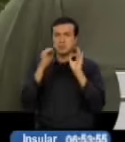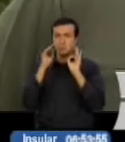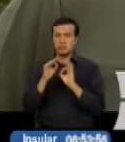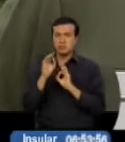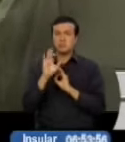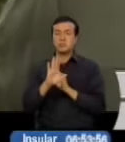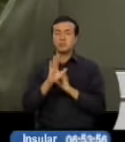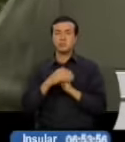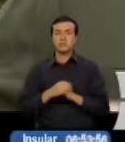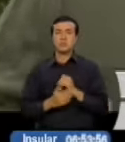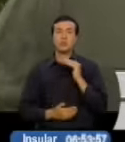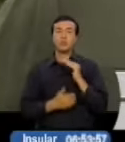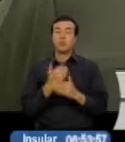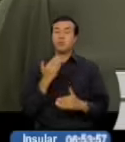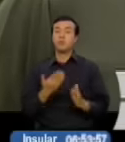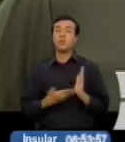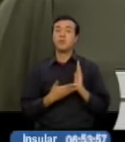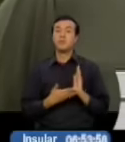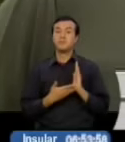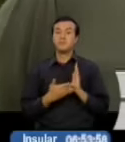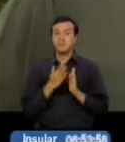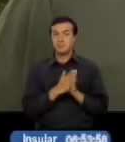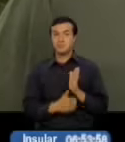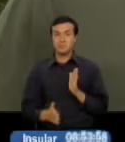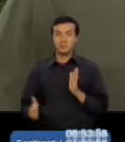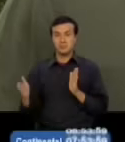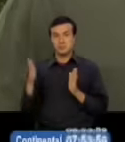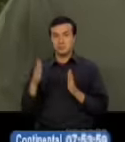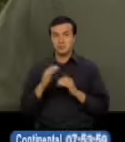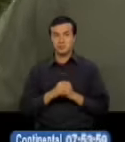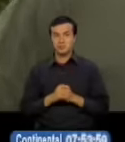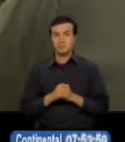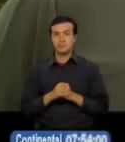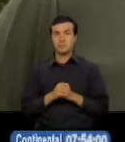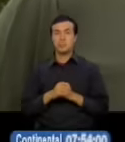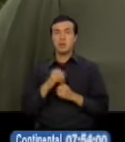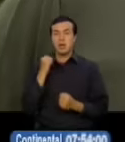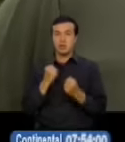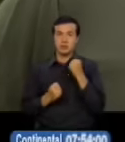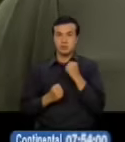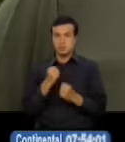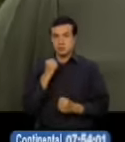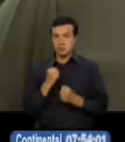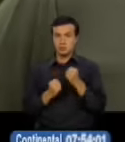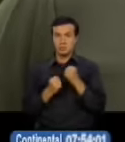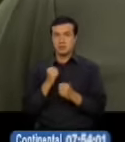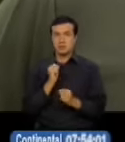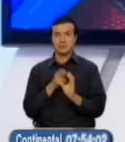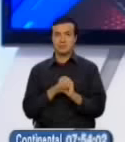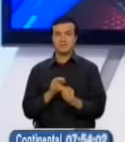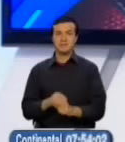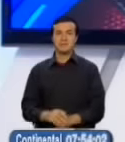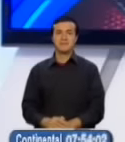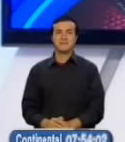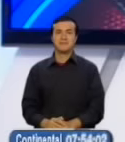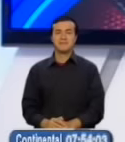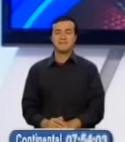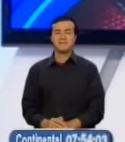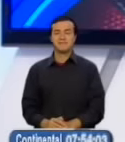darle esta modalidad a este año, a incluir el atletismo.